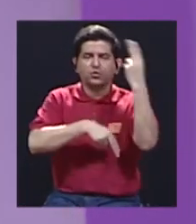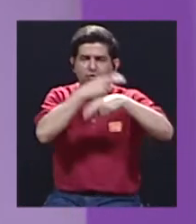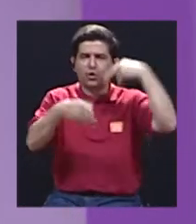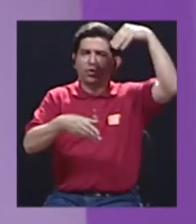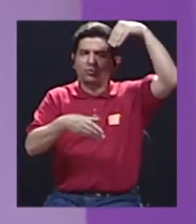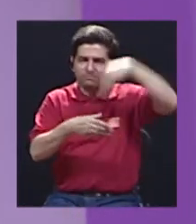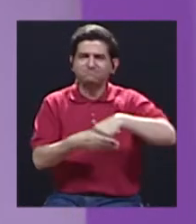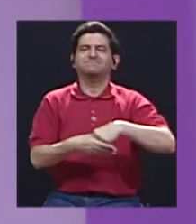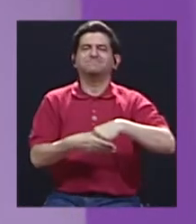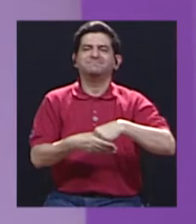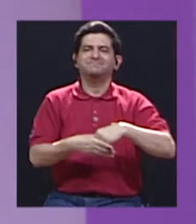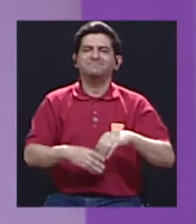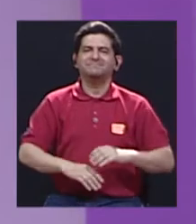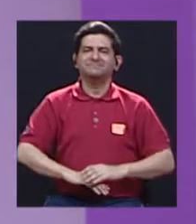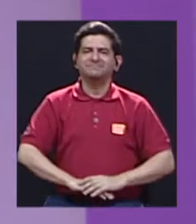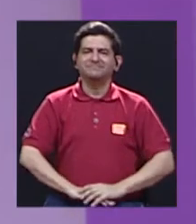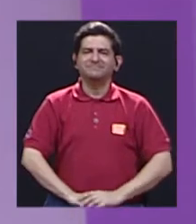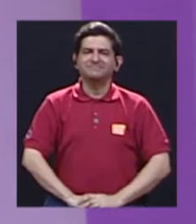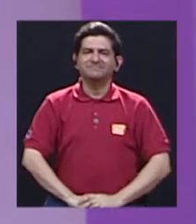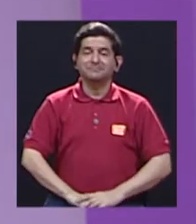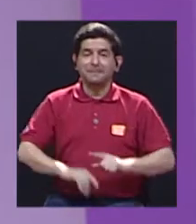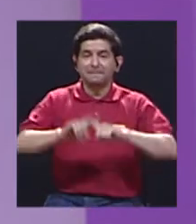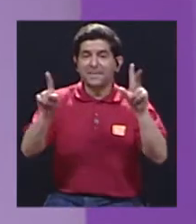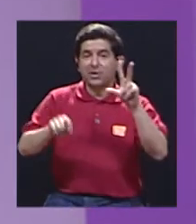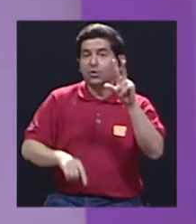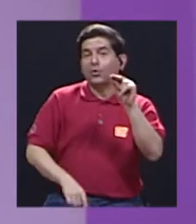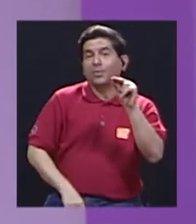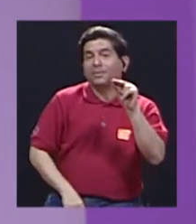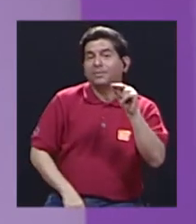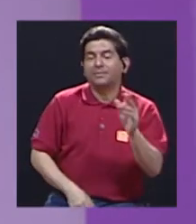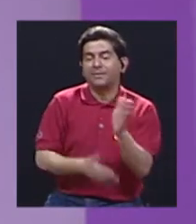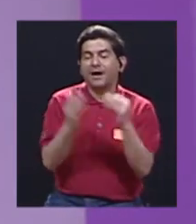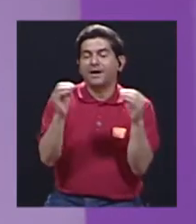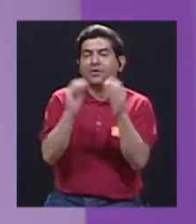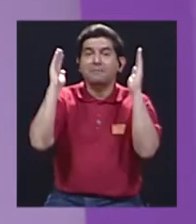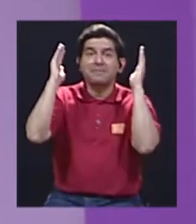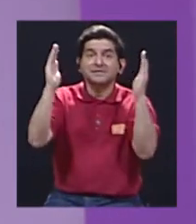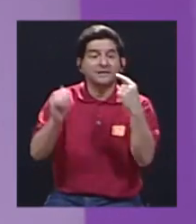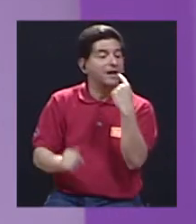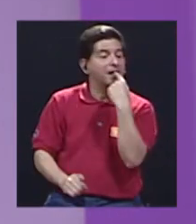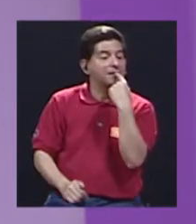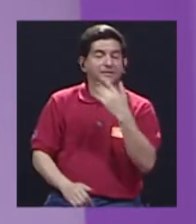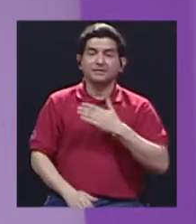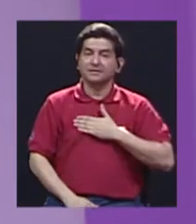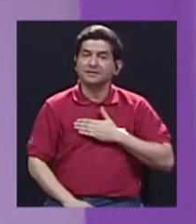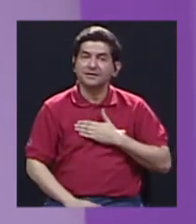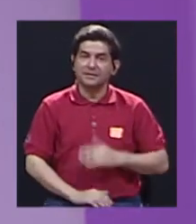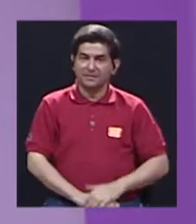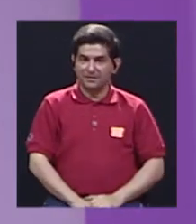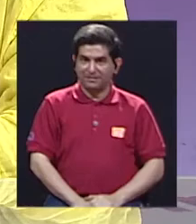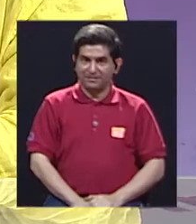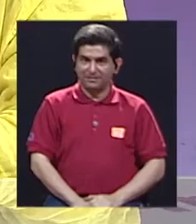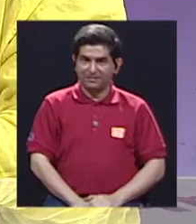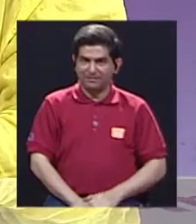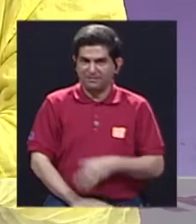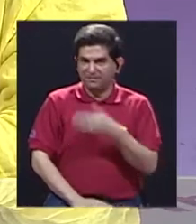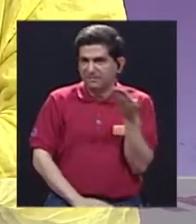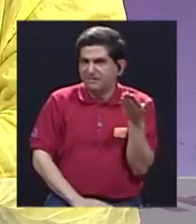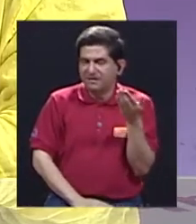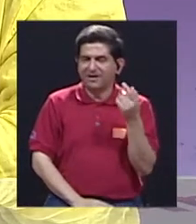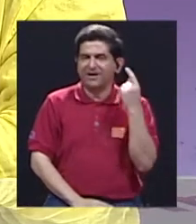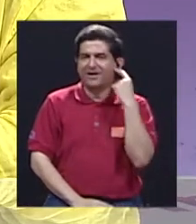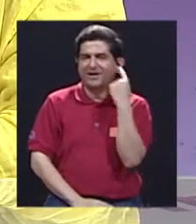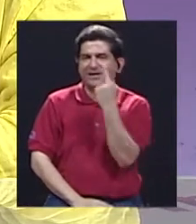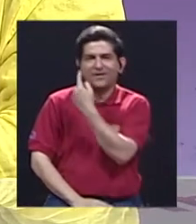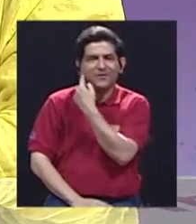universo pero no hay algo más grande que esta lengua mía son los